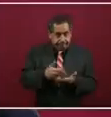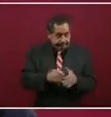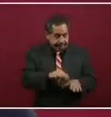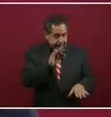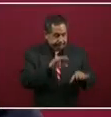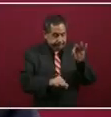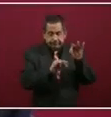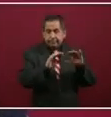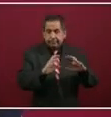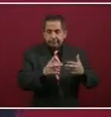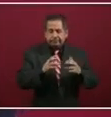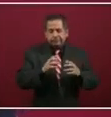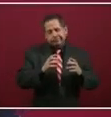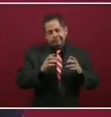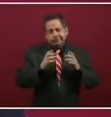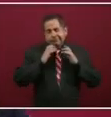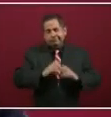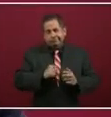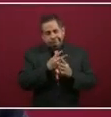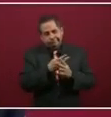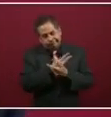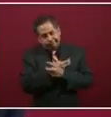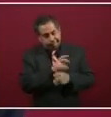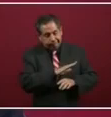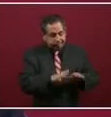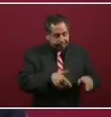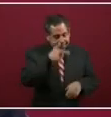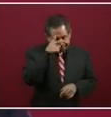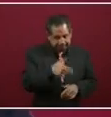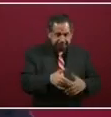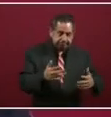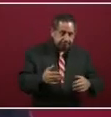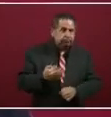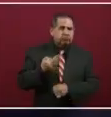hay recursos para eso.